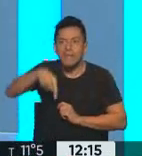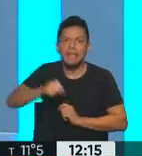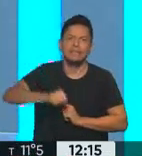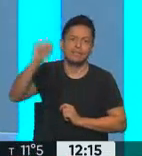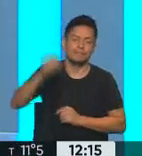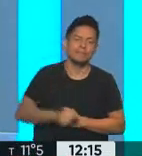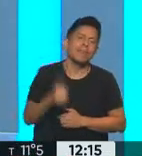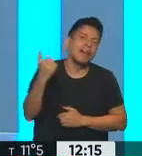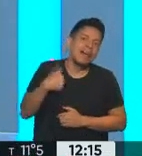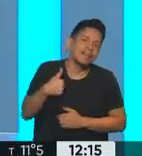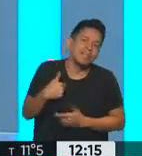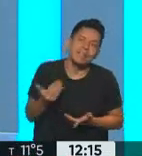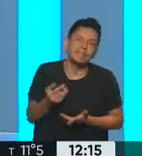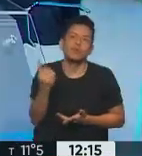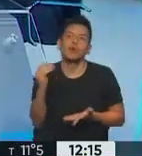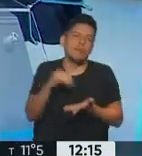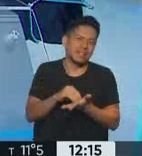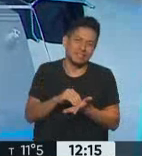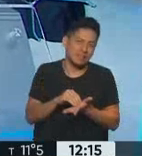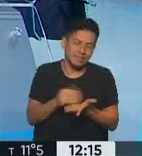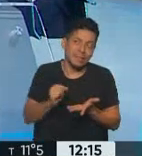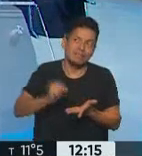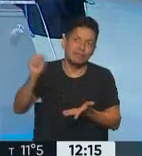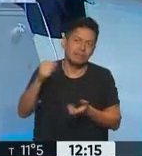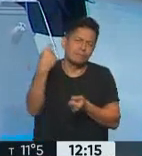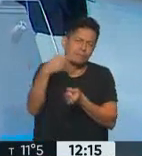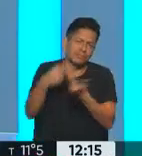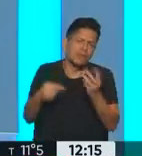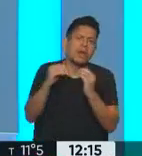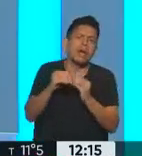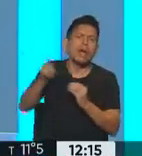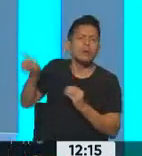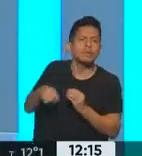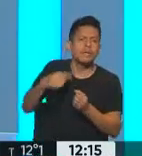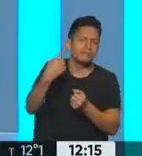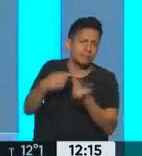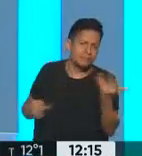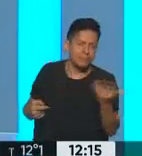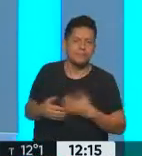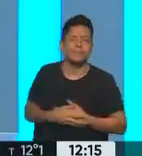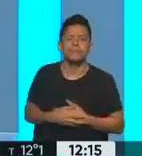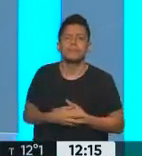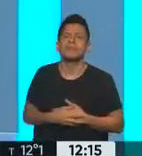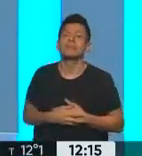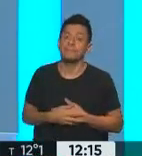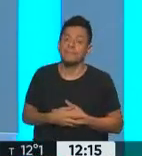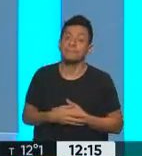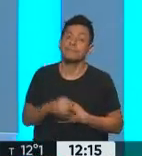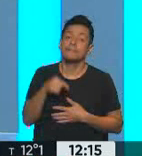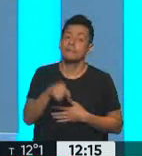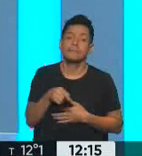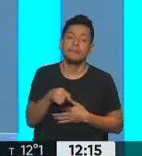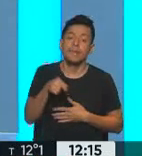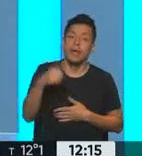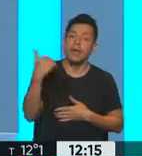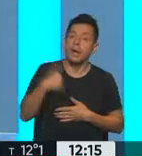Argentina es una materia más que provee a la inflación, que tiene varios proveedores, pero fundamentalmente me parece que acá en